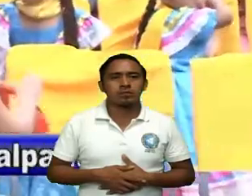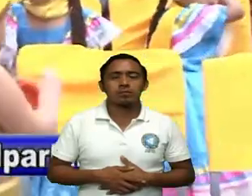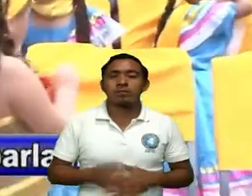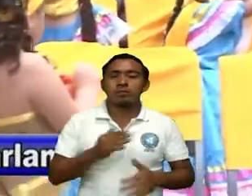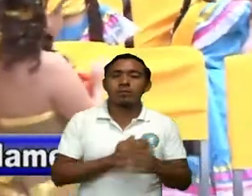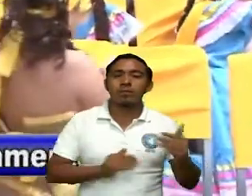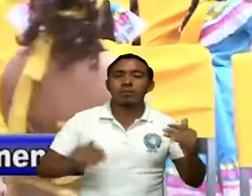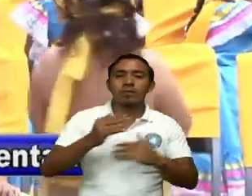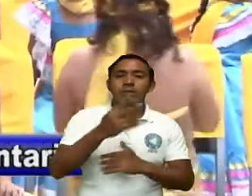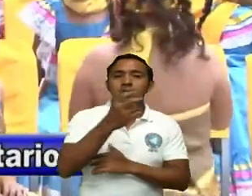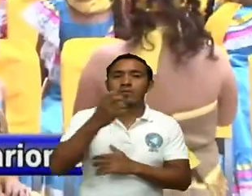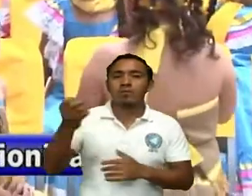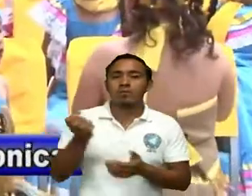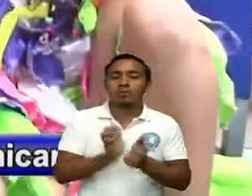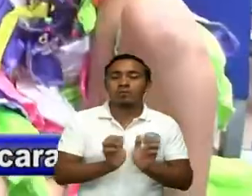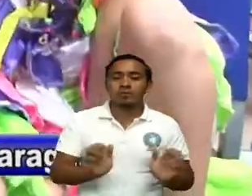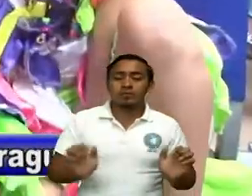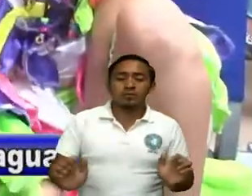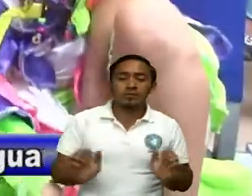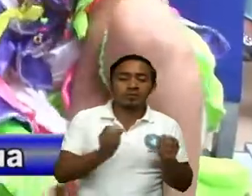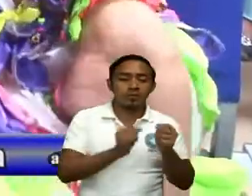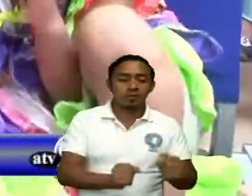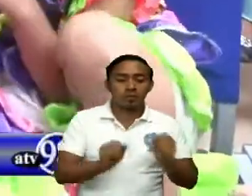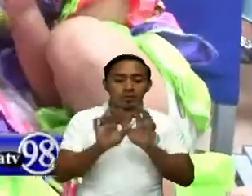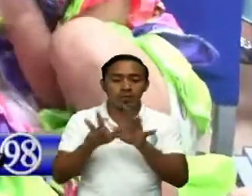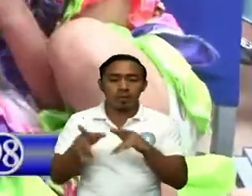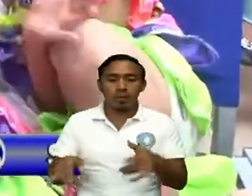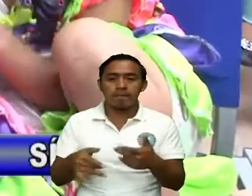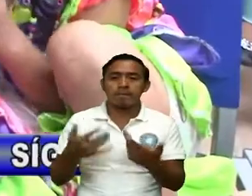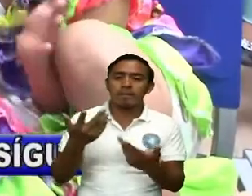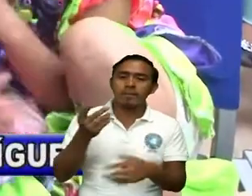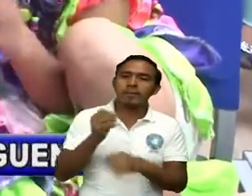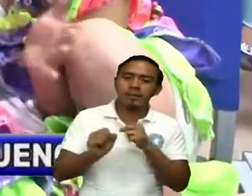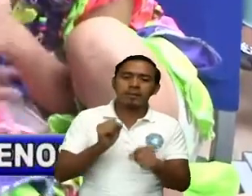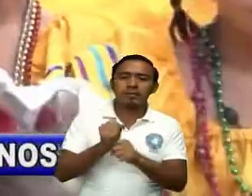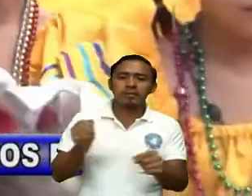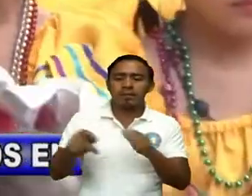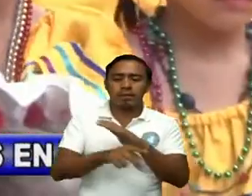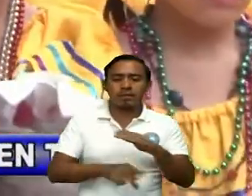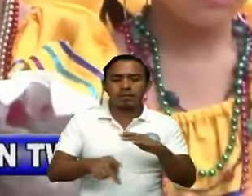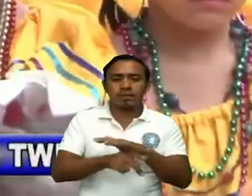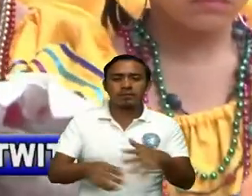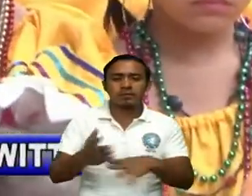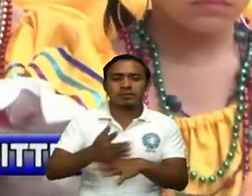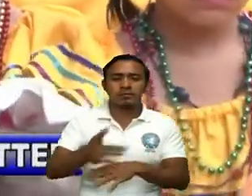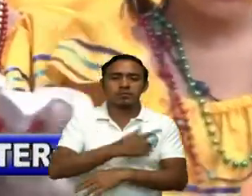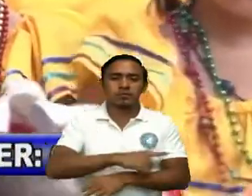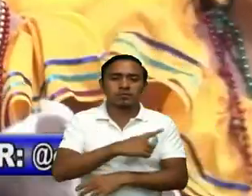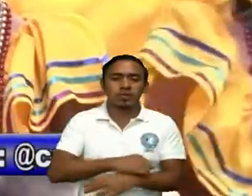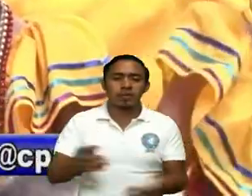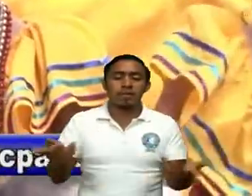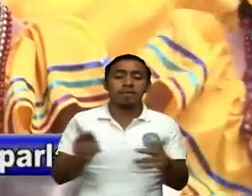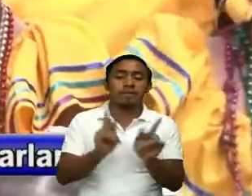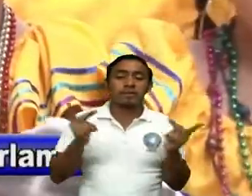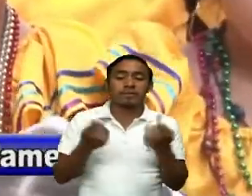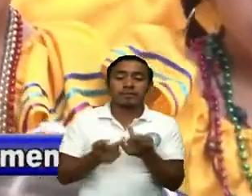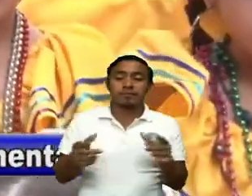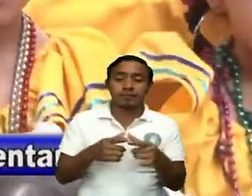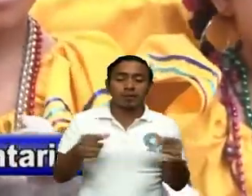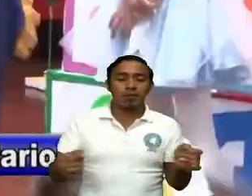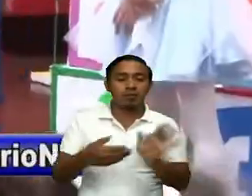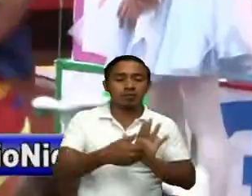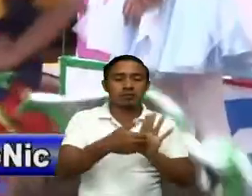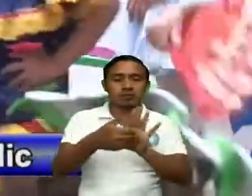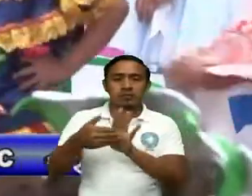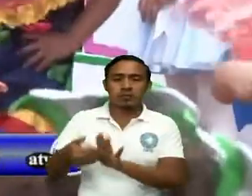Más de 200 reyes del hogar entre niños y niñas en edad preescolar de los colegios públicos de Managua mostraron su talento por